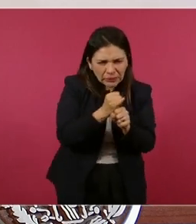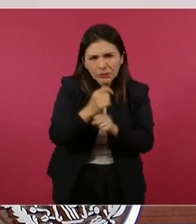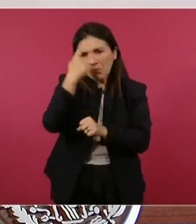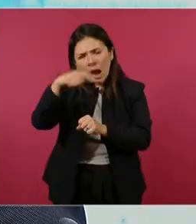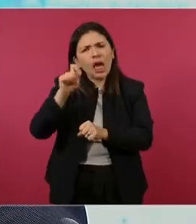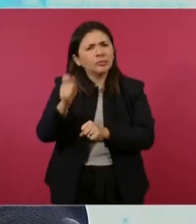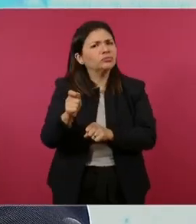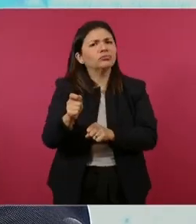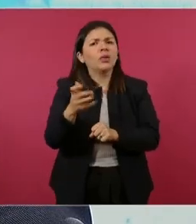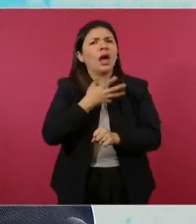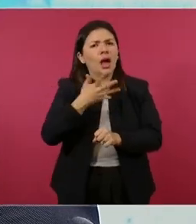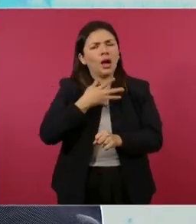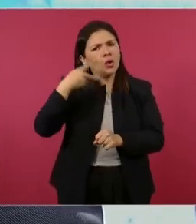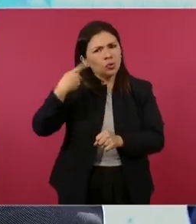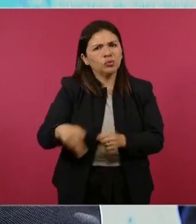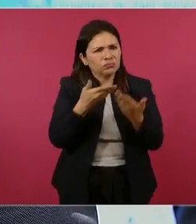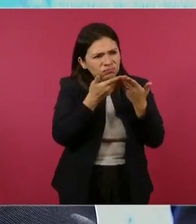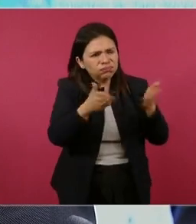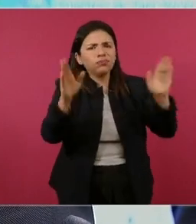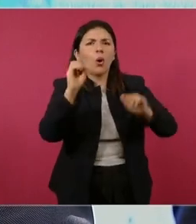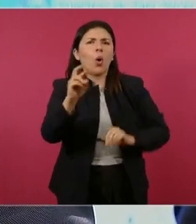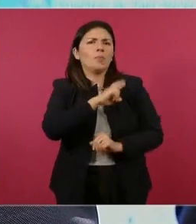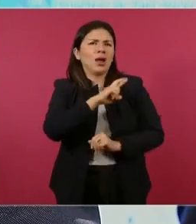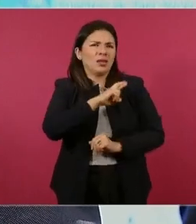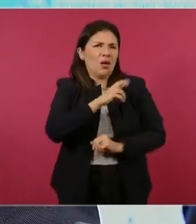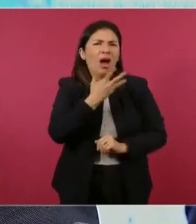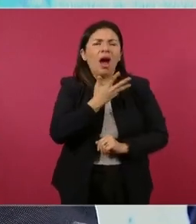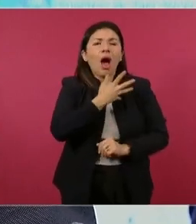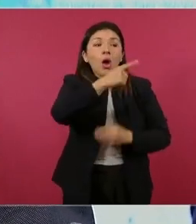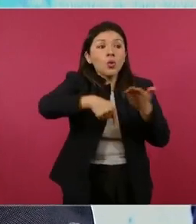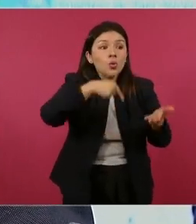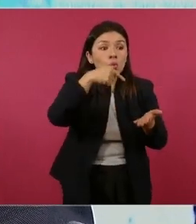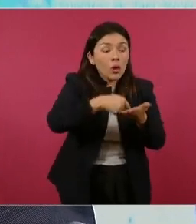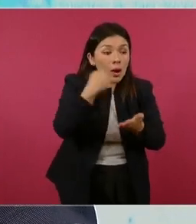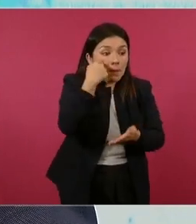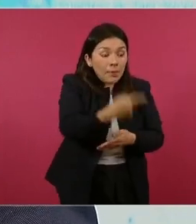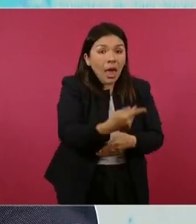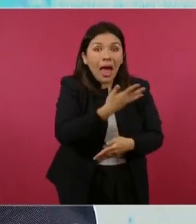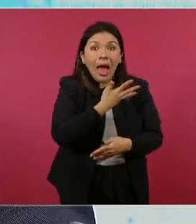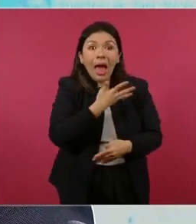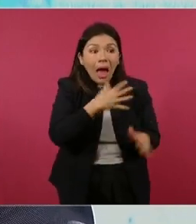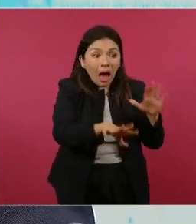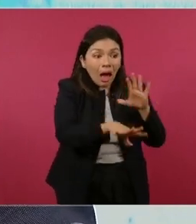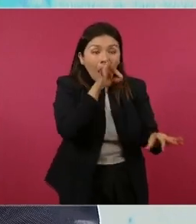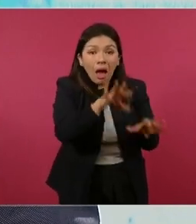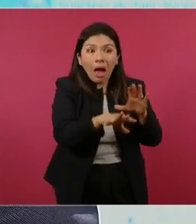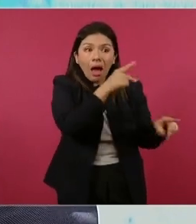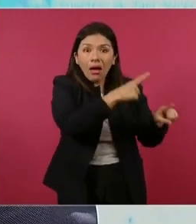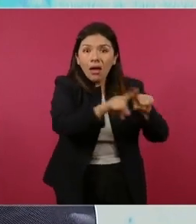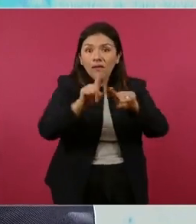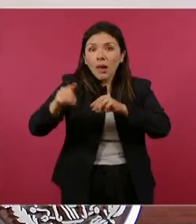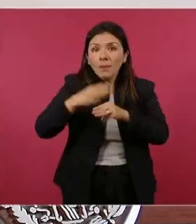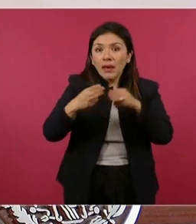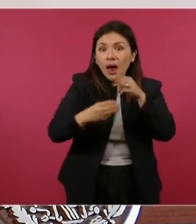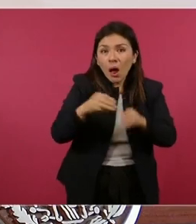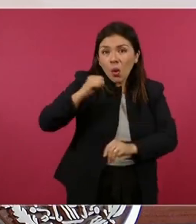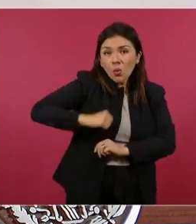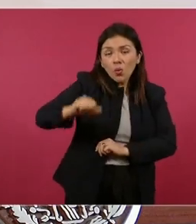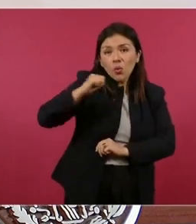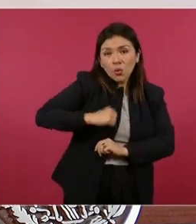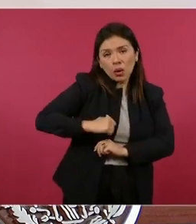o privada que se lleva a cabo en terrenos donde es posible encontrar